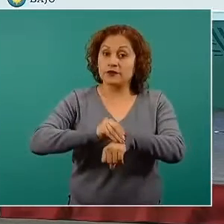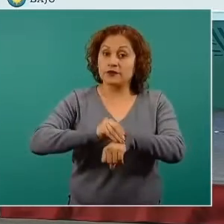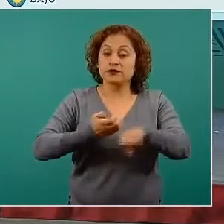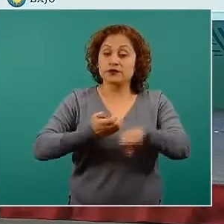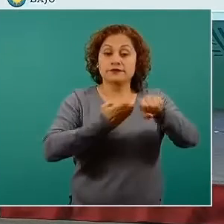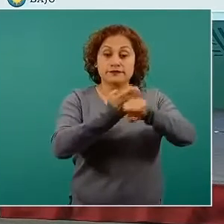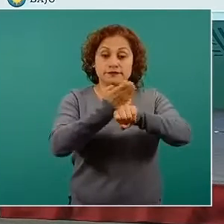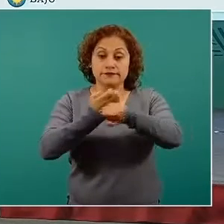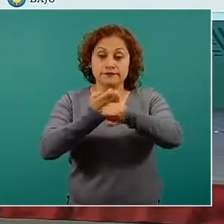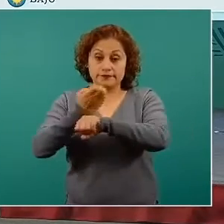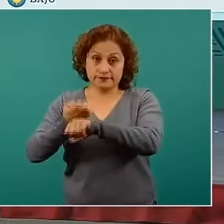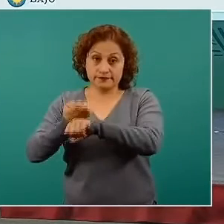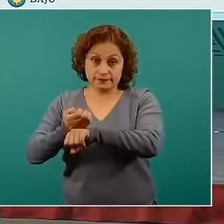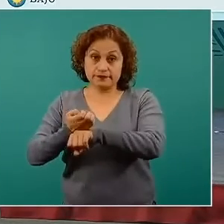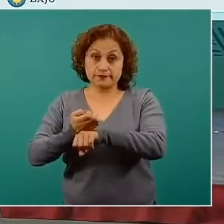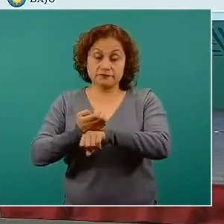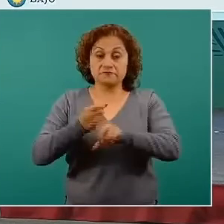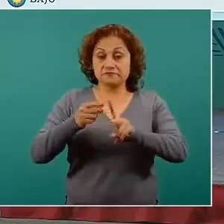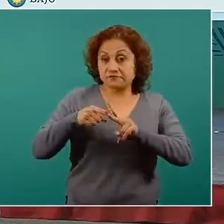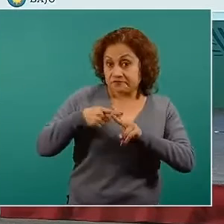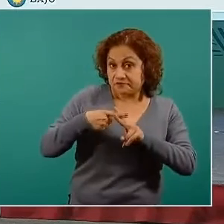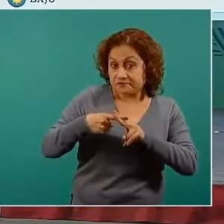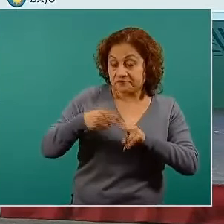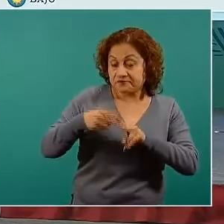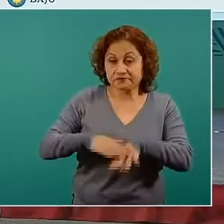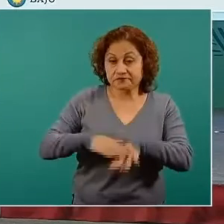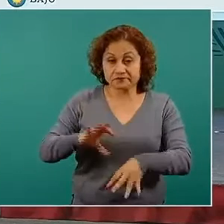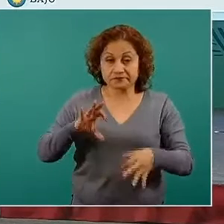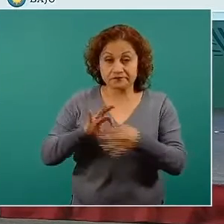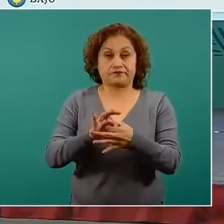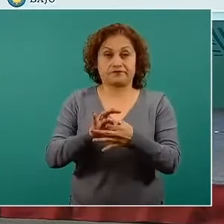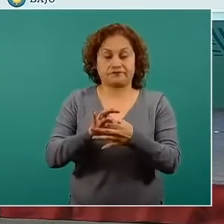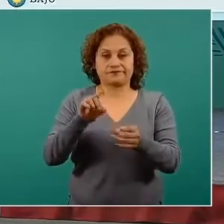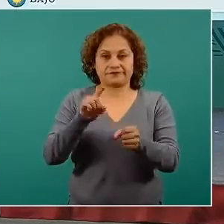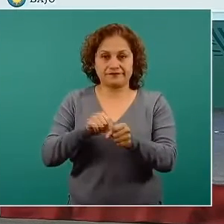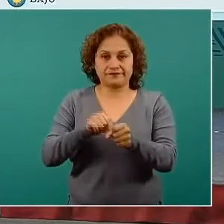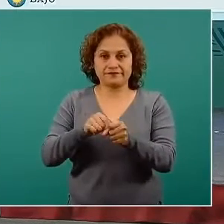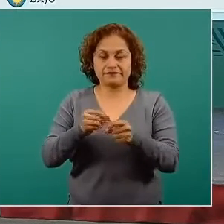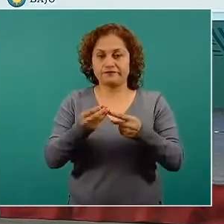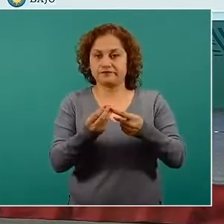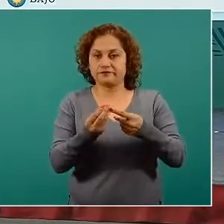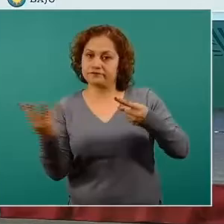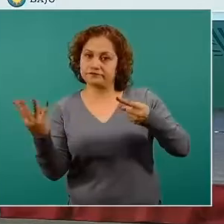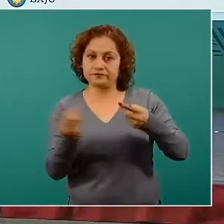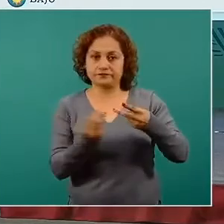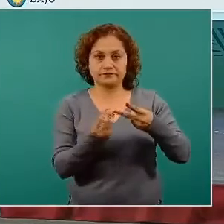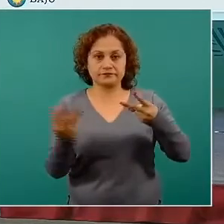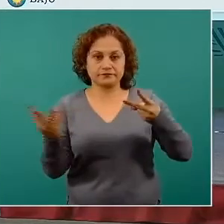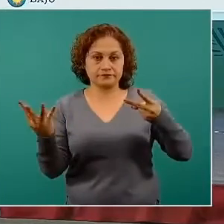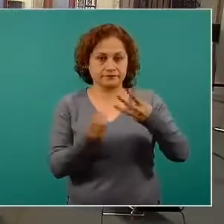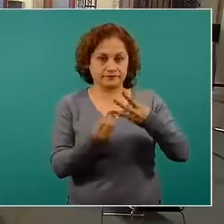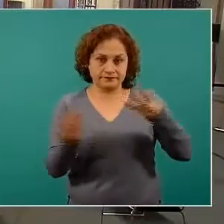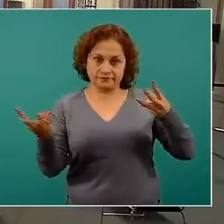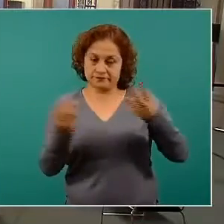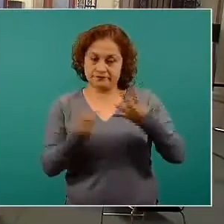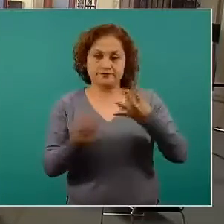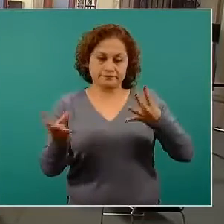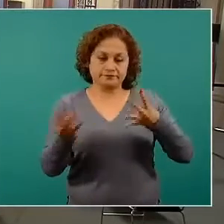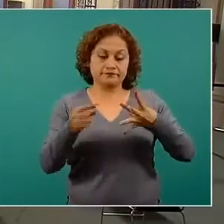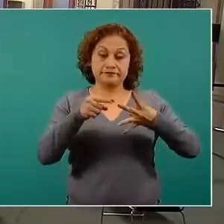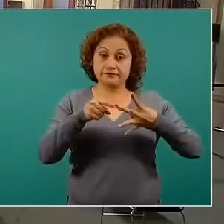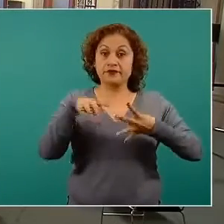tengan un mayor puntaje dentro del color naranja, que son los que dentro de este nivel alto de riesgo son los que